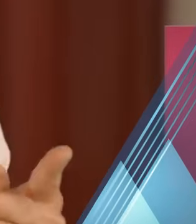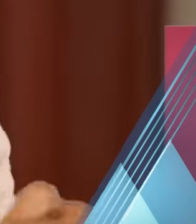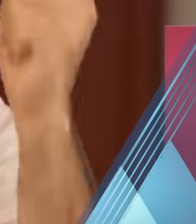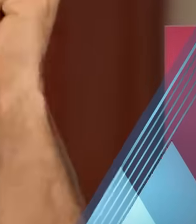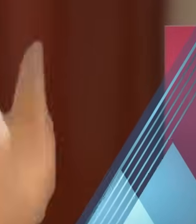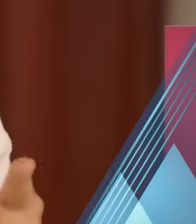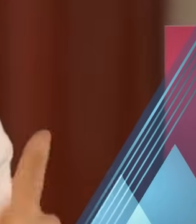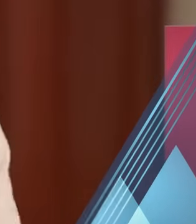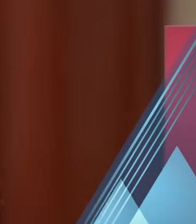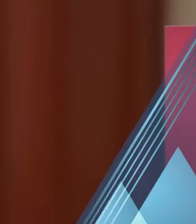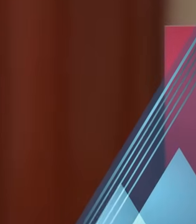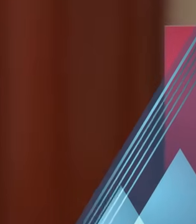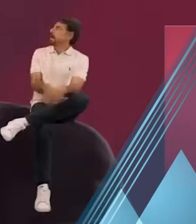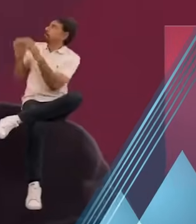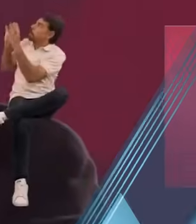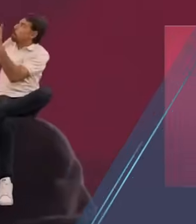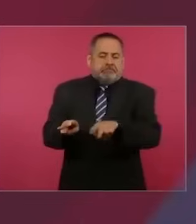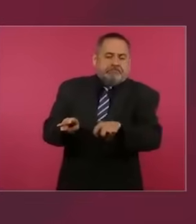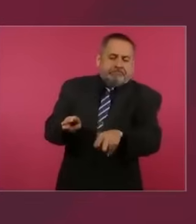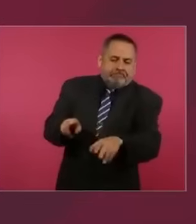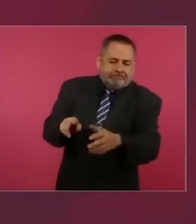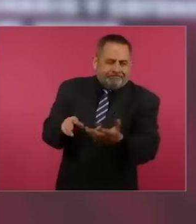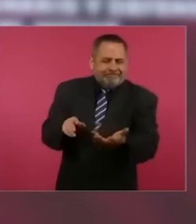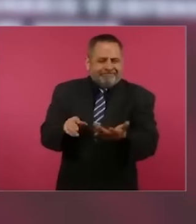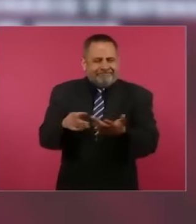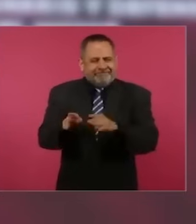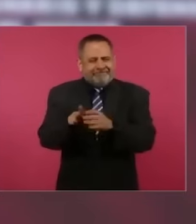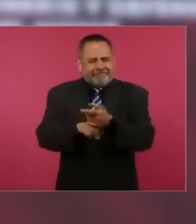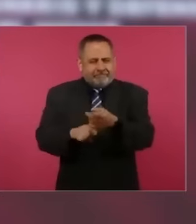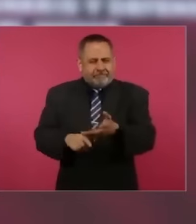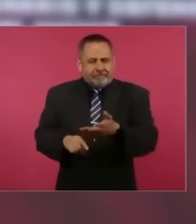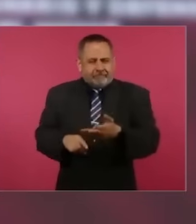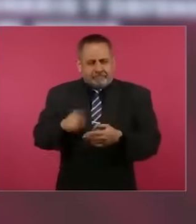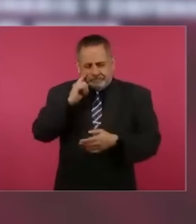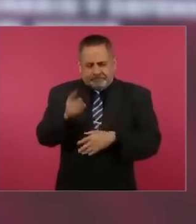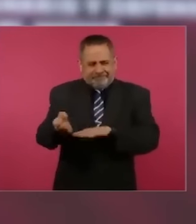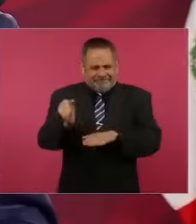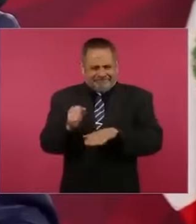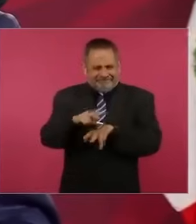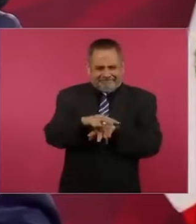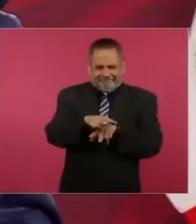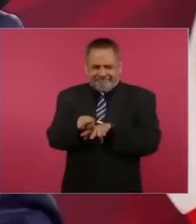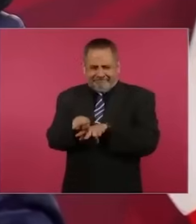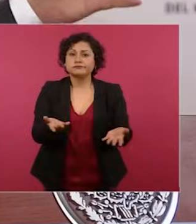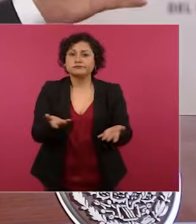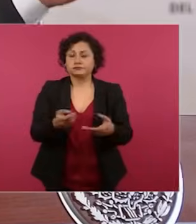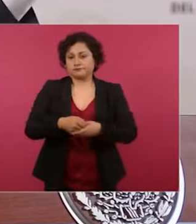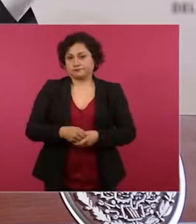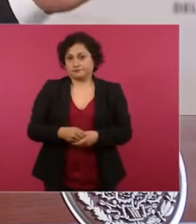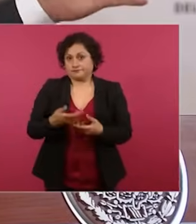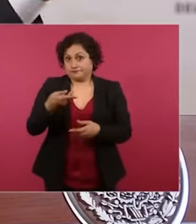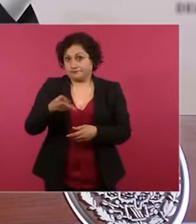El comediante Eugenio Derbez se le apareció al presidente Andrés Manuel López Obrador en plena mañanera, en Palacio Nacional, pero en un